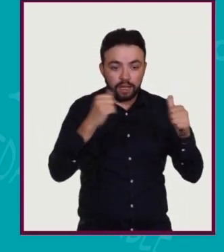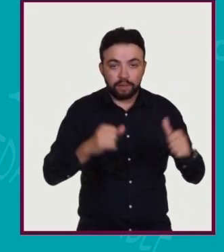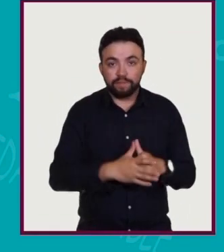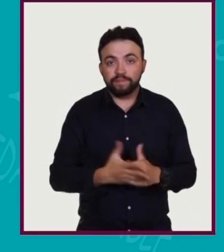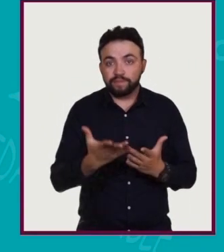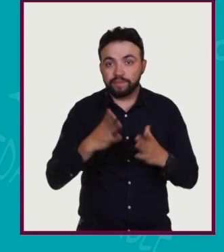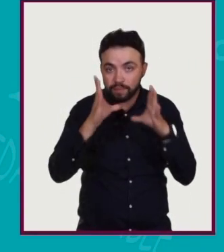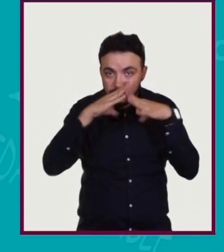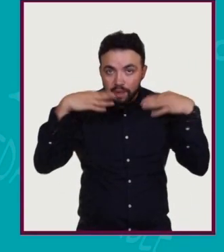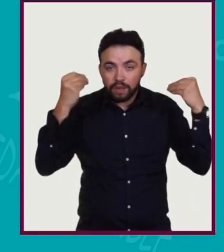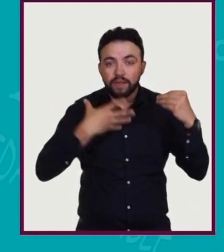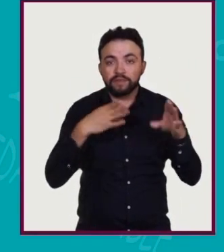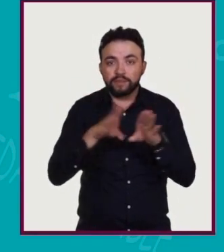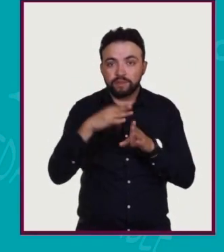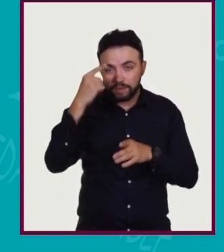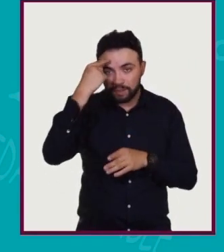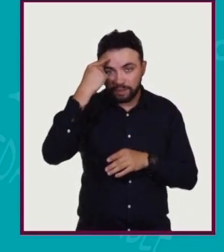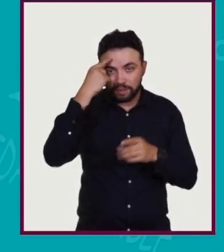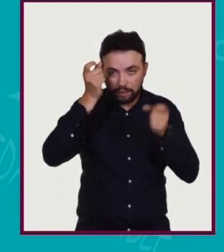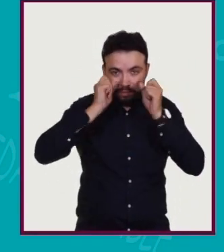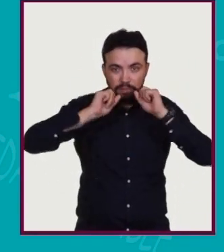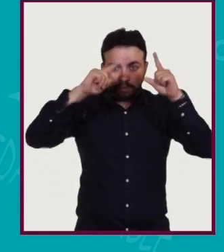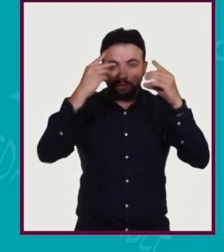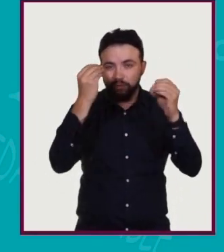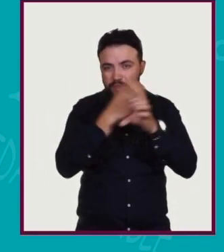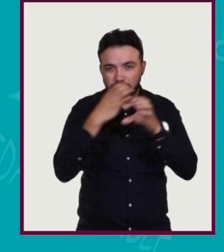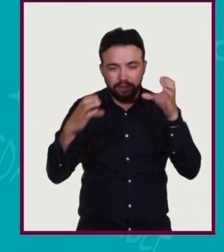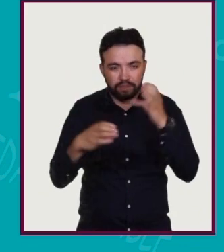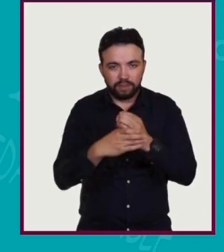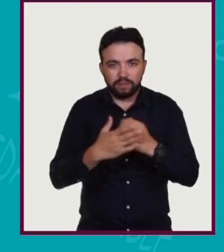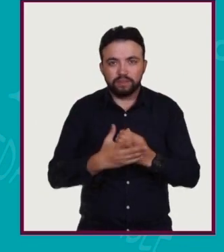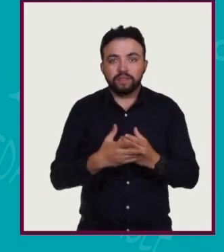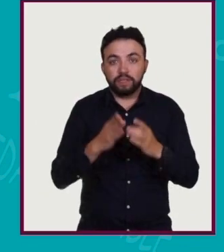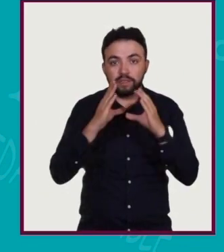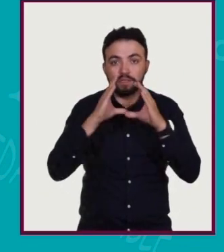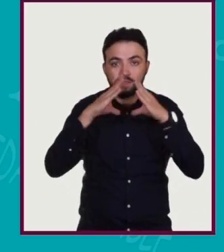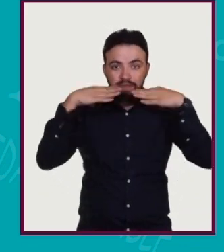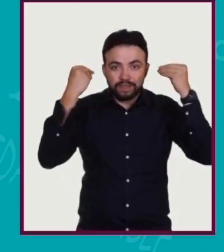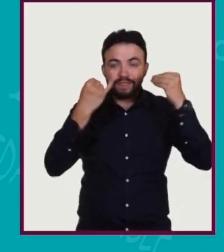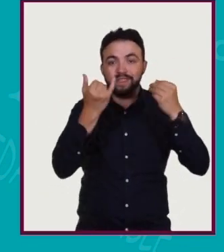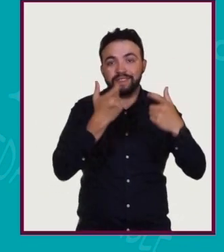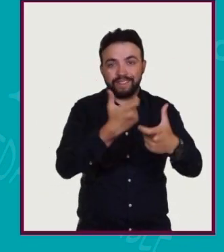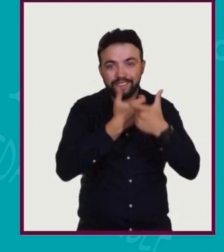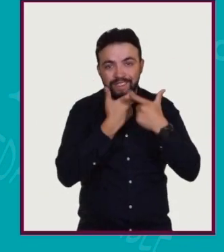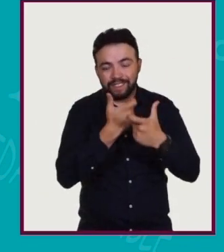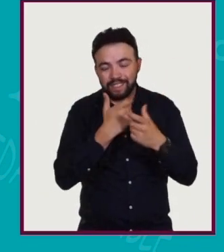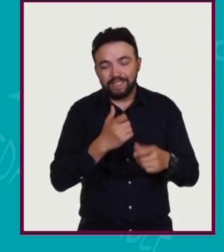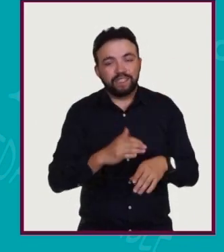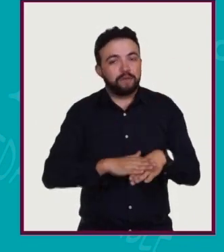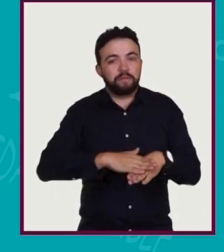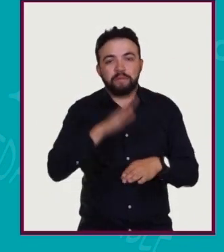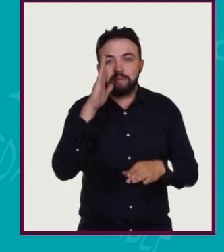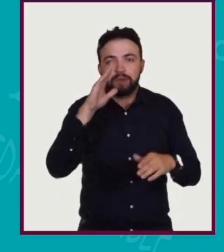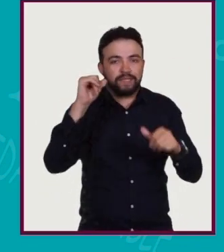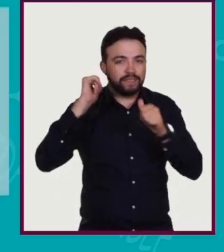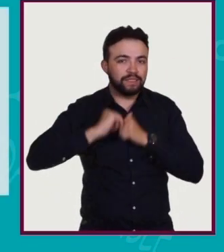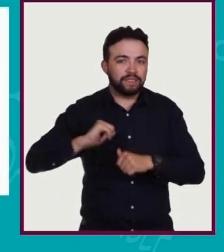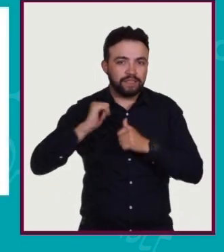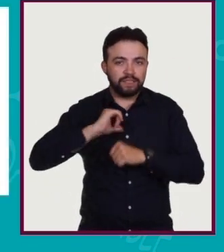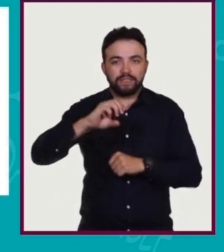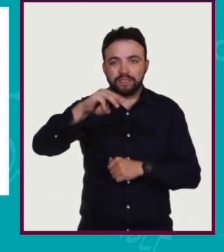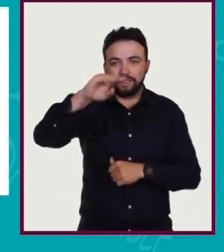cerebro. Digamos que el humor y la risa es posiblemente el meme más antiguo y previo que pueda